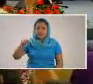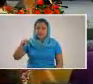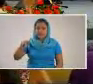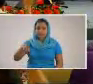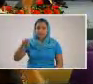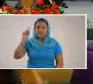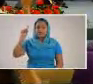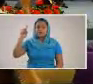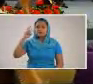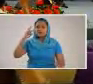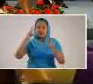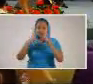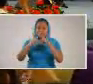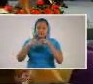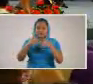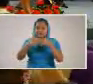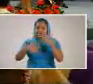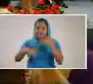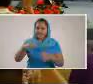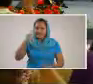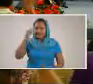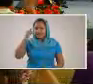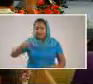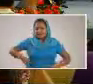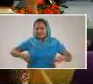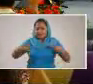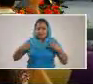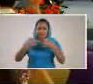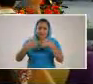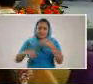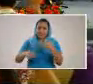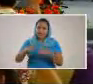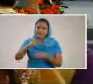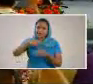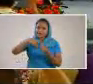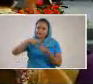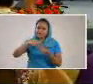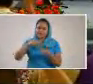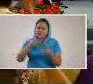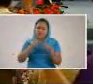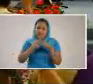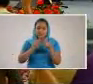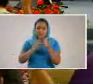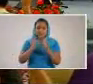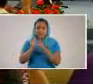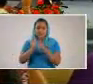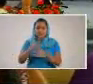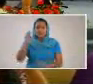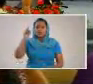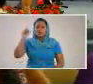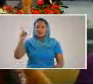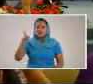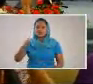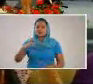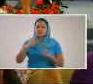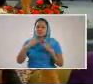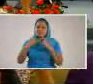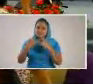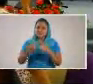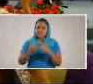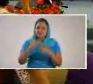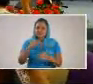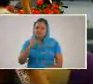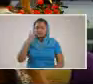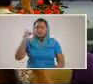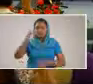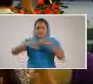la conoces en cada vida, en cada familia. En el nombre de Jesús, que tú contestes, Señor de los